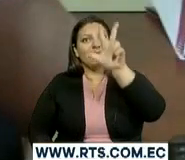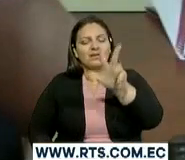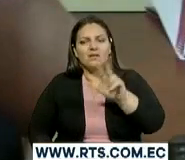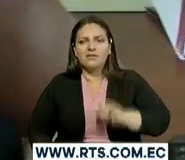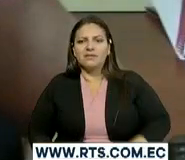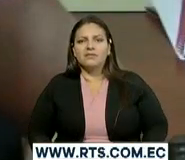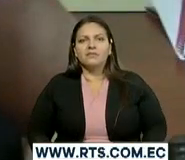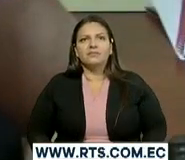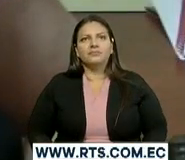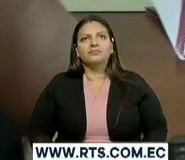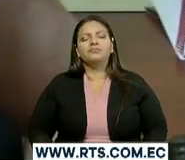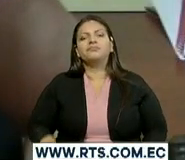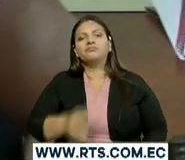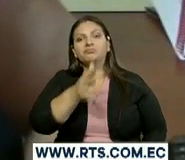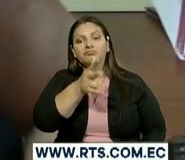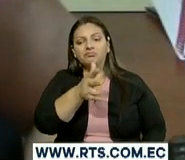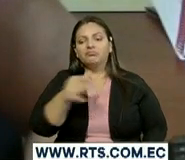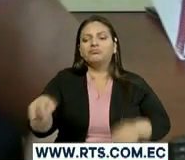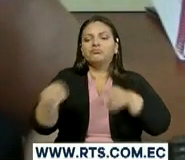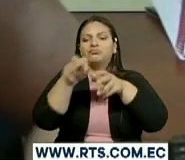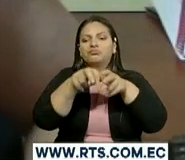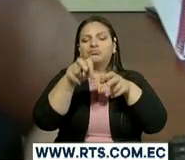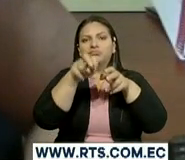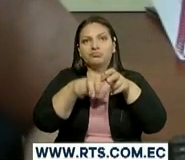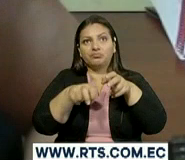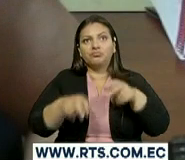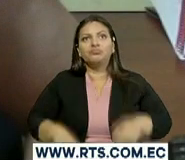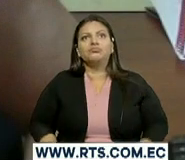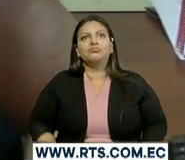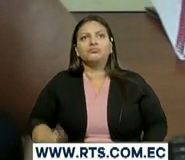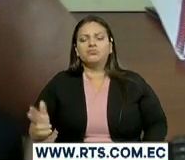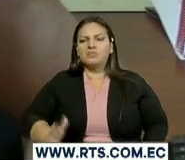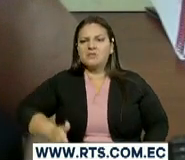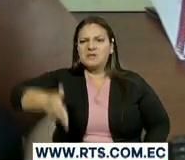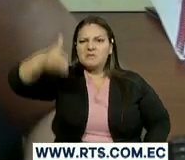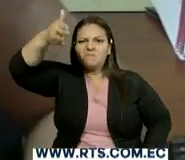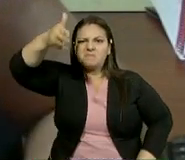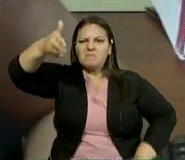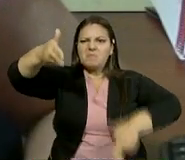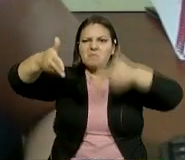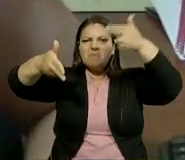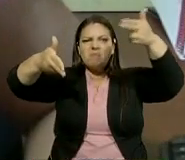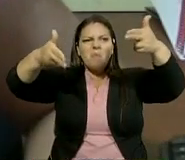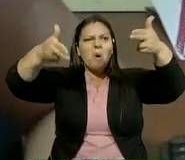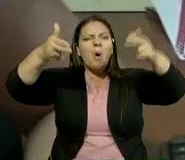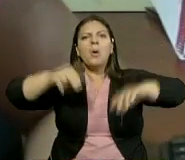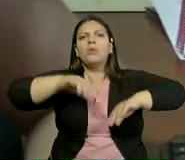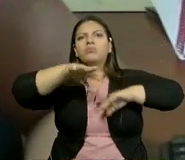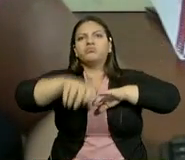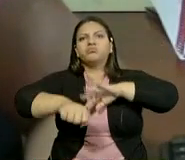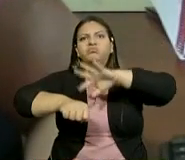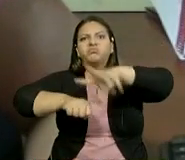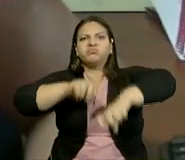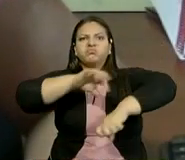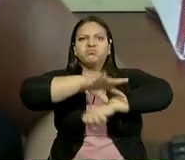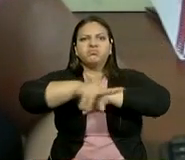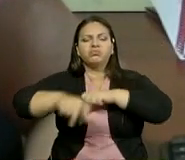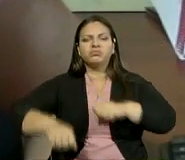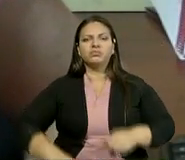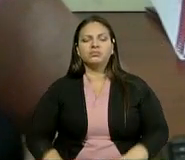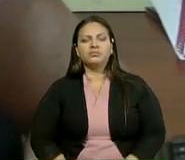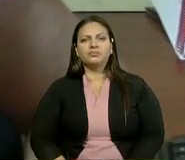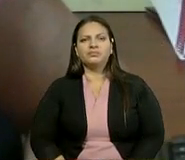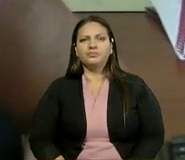de Ramal, de este Cantón Santa Isabel, y a la altura del sector Tablón, estos individuos armados procedieron